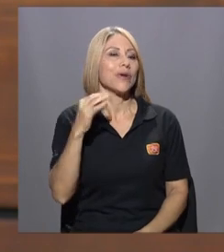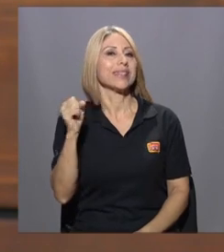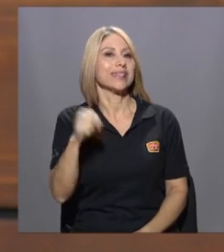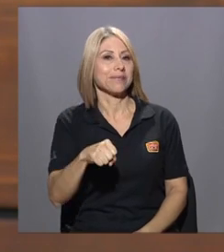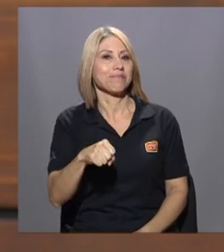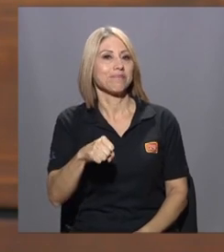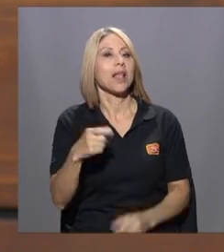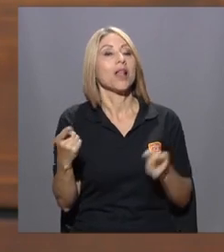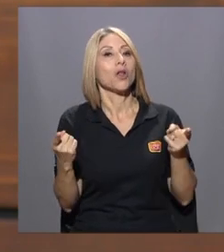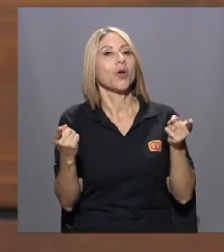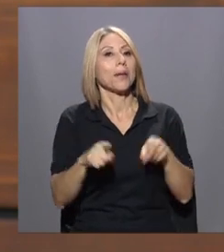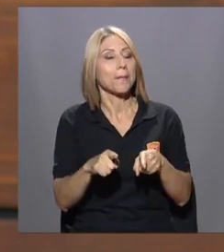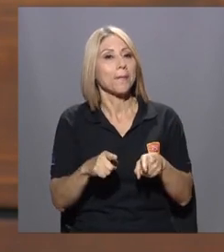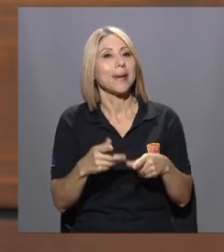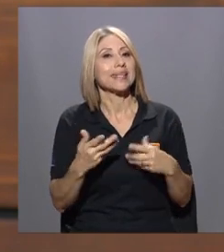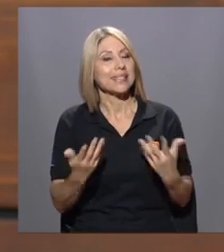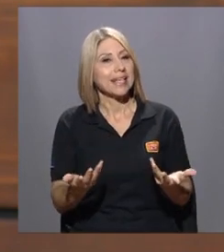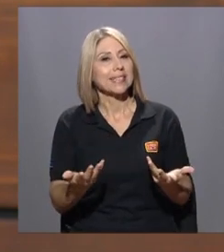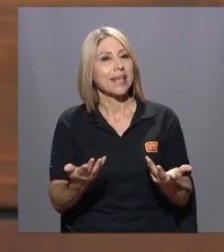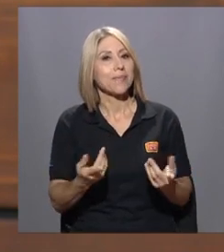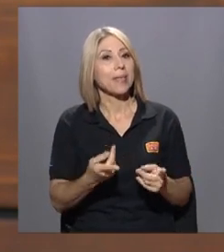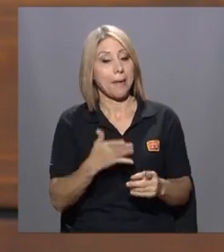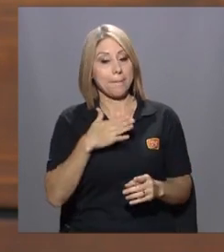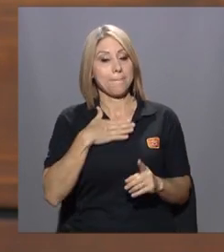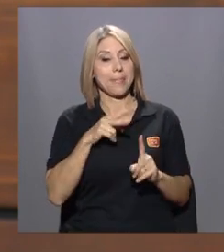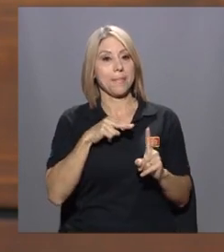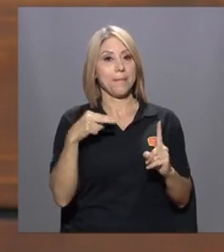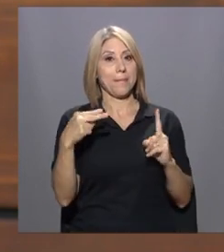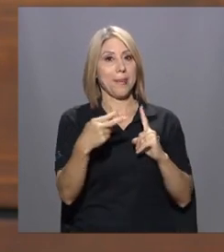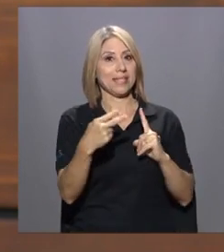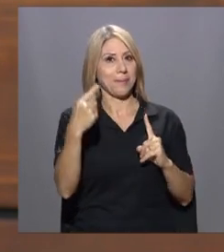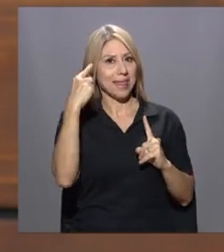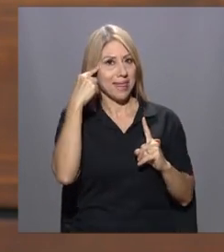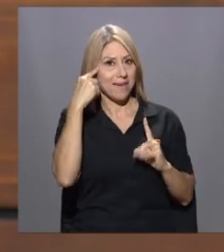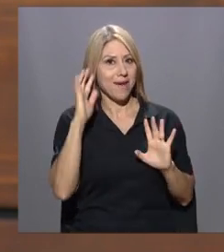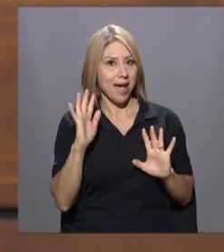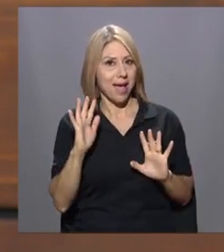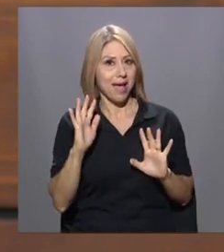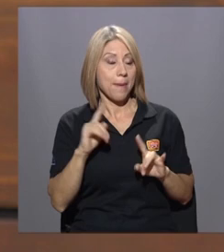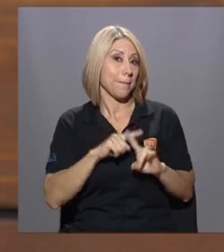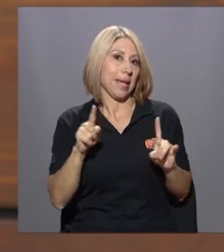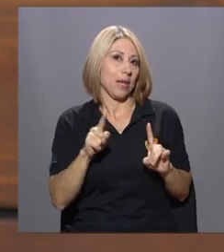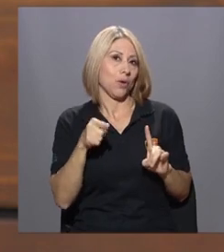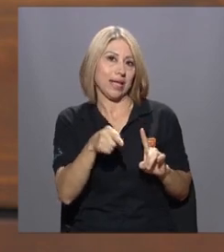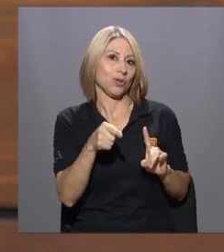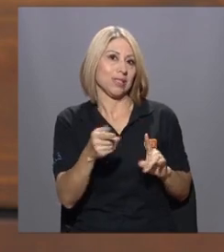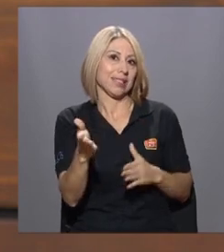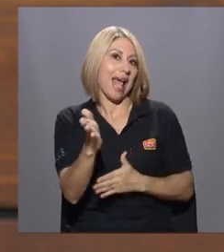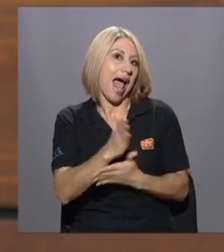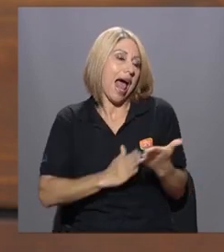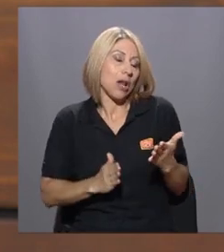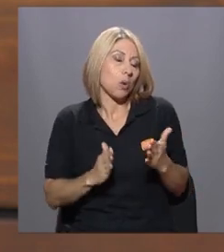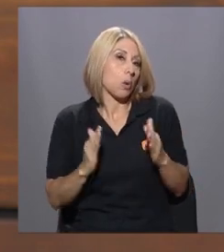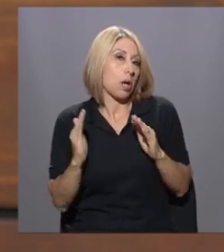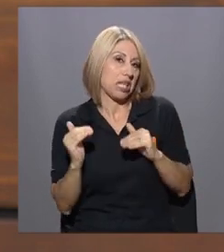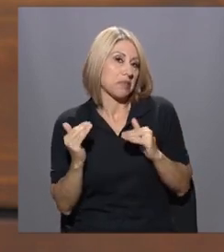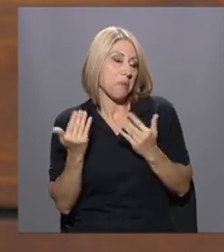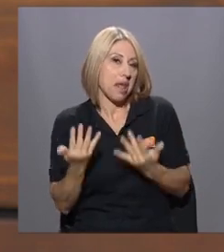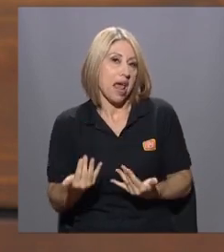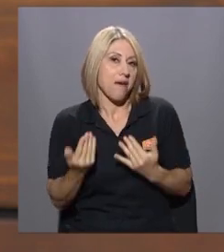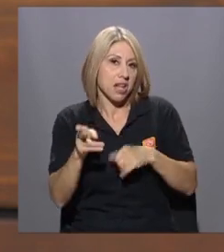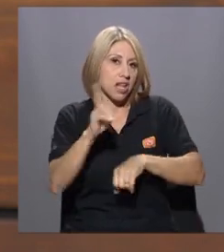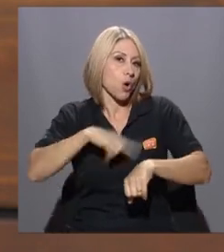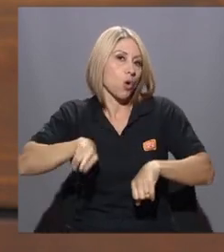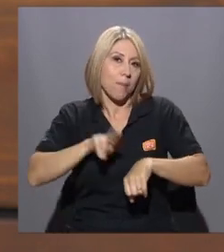que pasa es que desde mi perspectiva, pero eso es absolutamente esperable y normal en